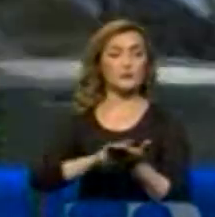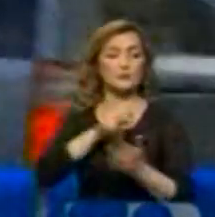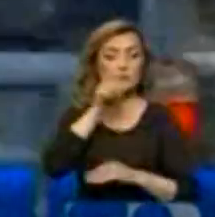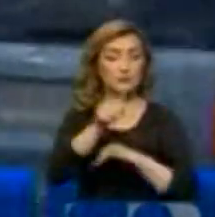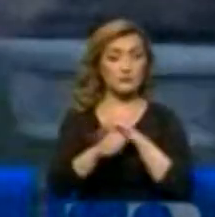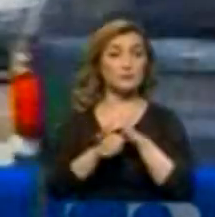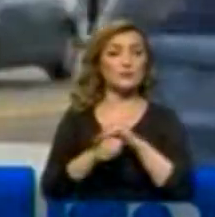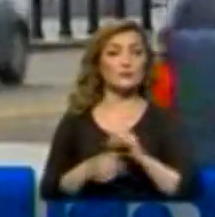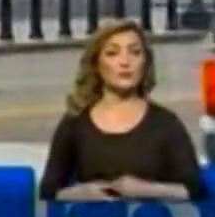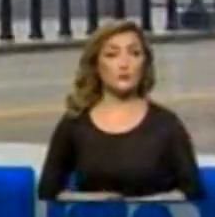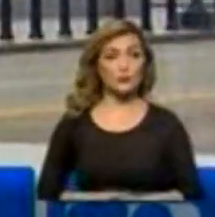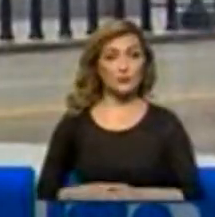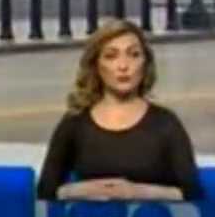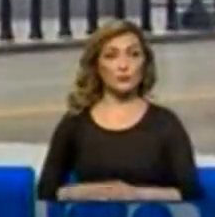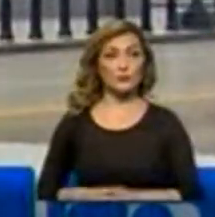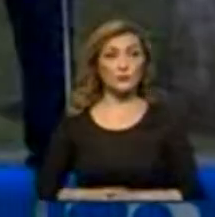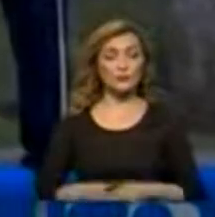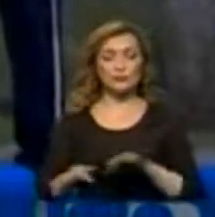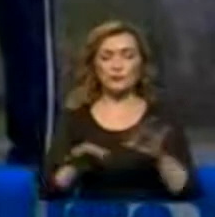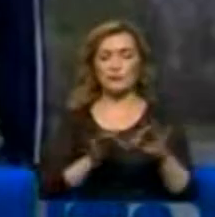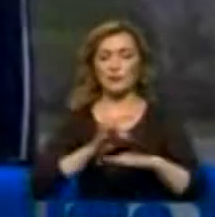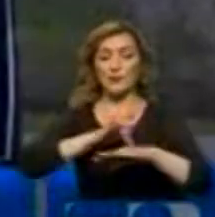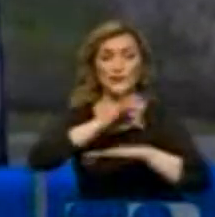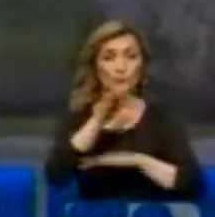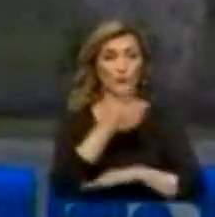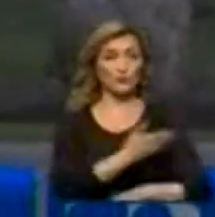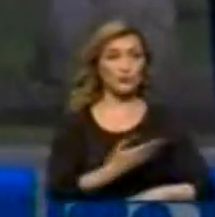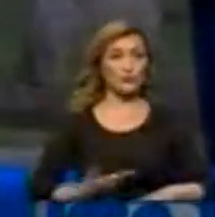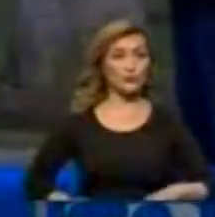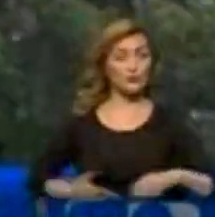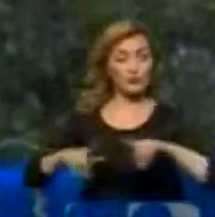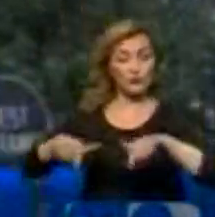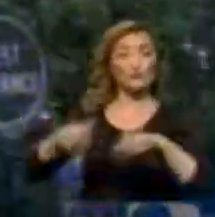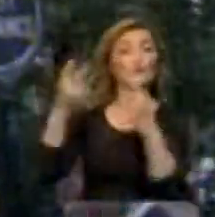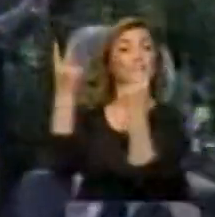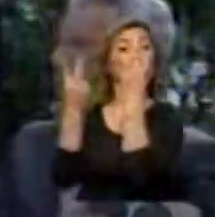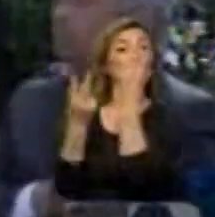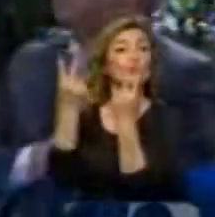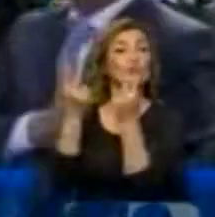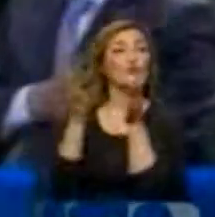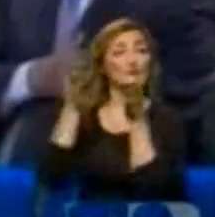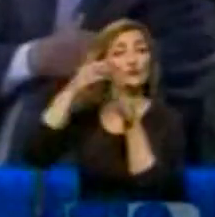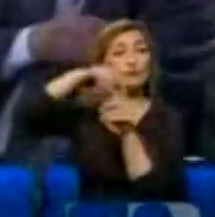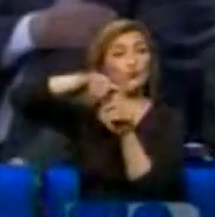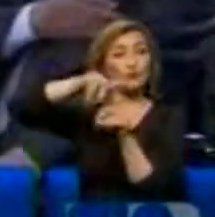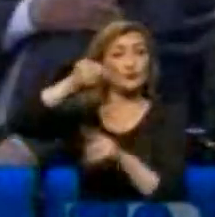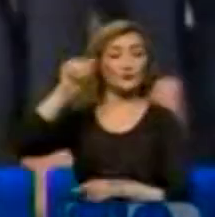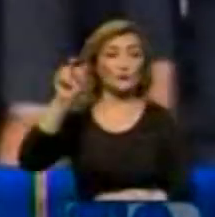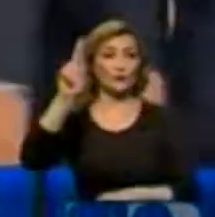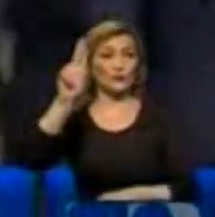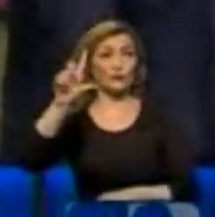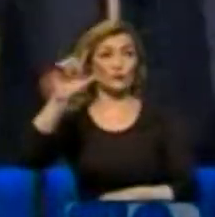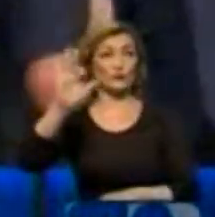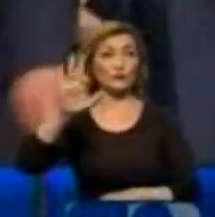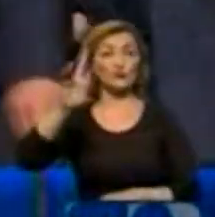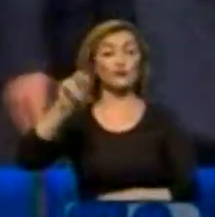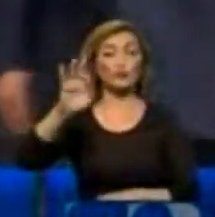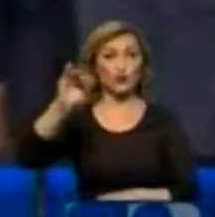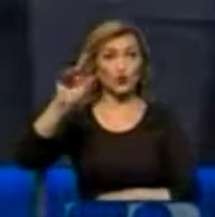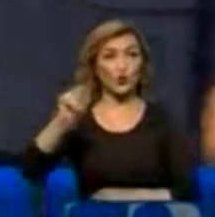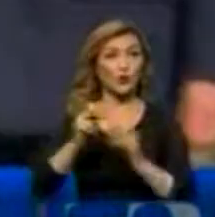puerta cerrada. Pero les queremos contar que más temprano el presidente Moreno visitó el cementerio de Arlington y sus ministros de